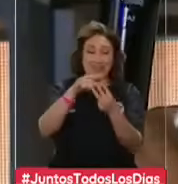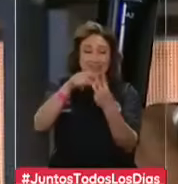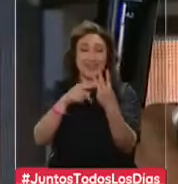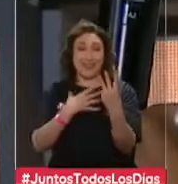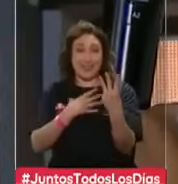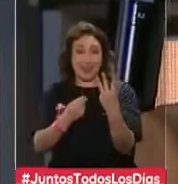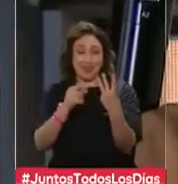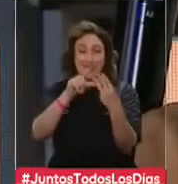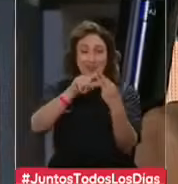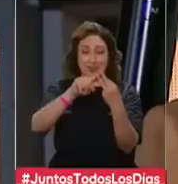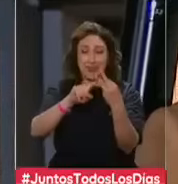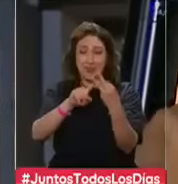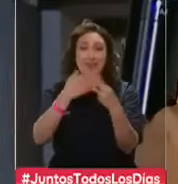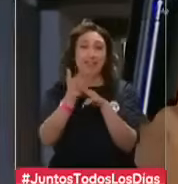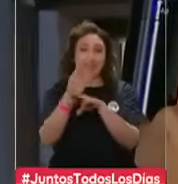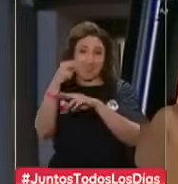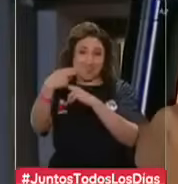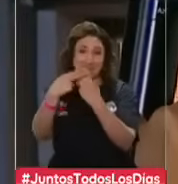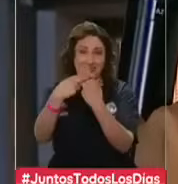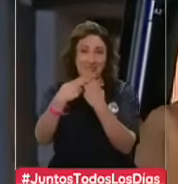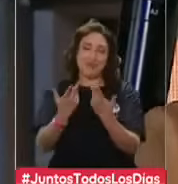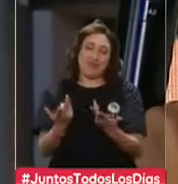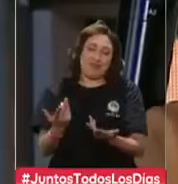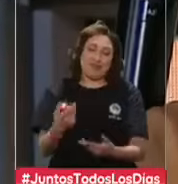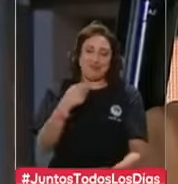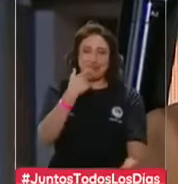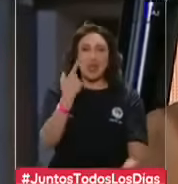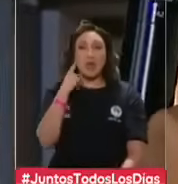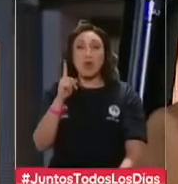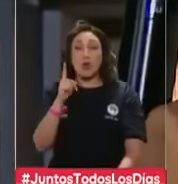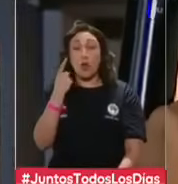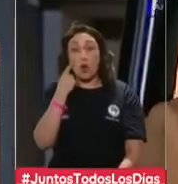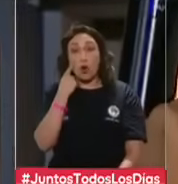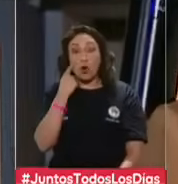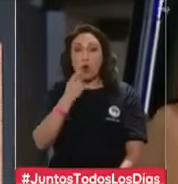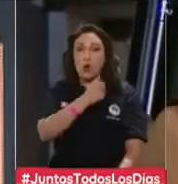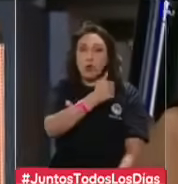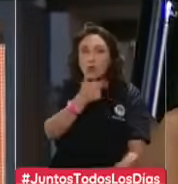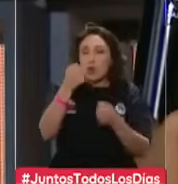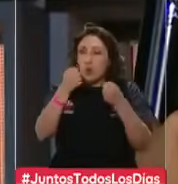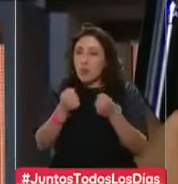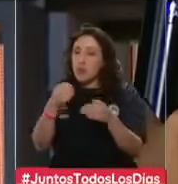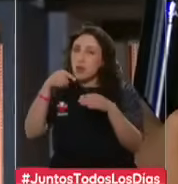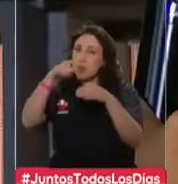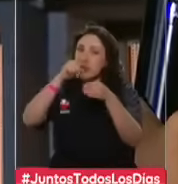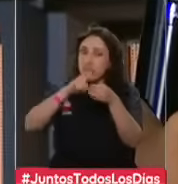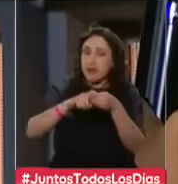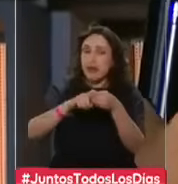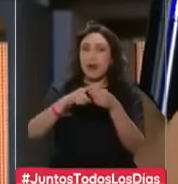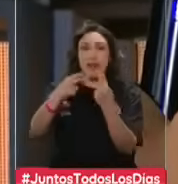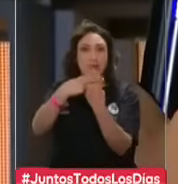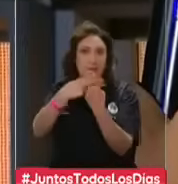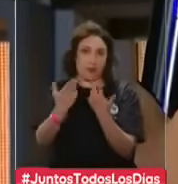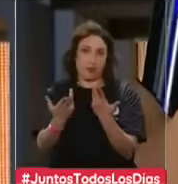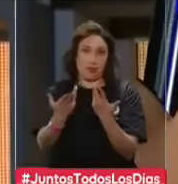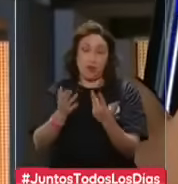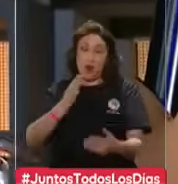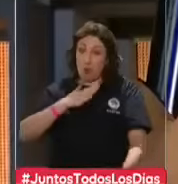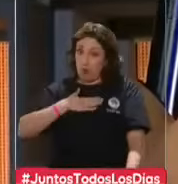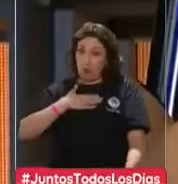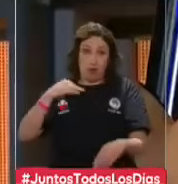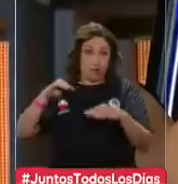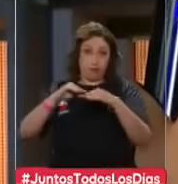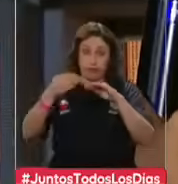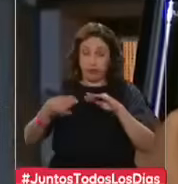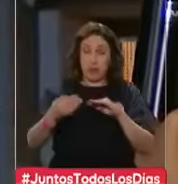sea, en el fondo mi mensaje es, todos podemos estar en la Teletón en algún momento. No, que lo mío fue un accidente. Ahí,